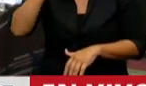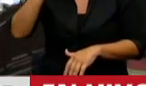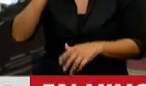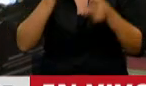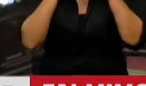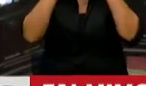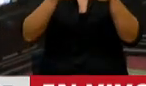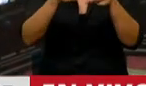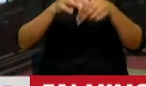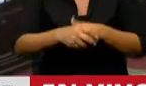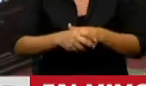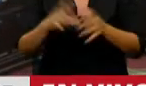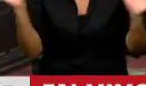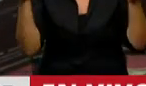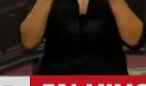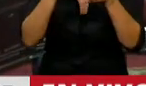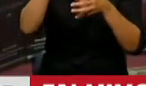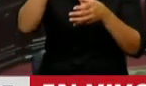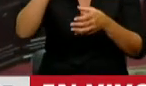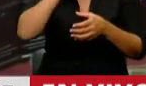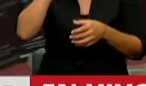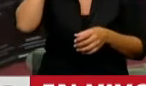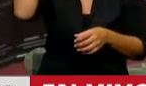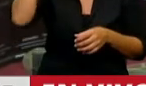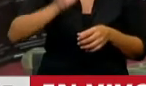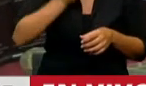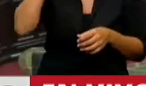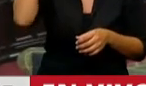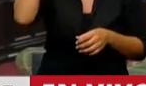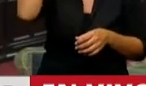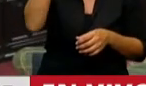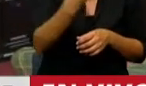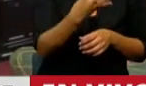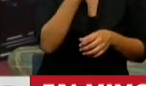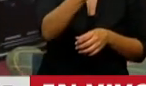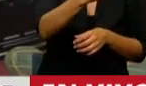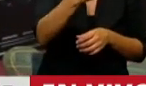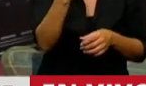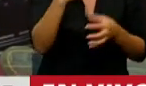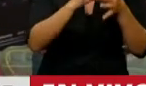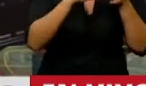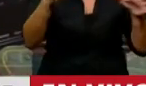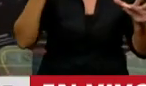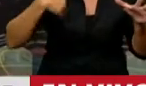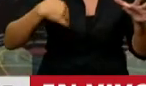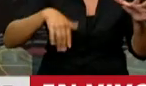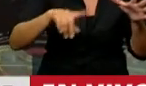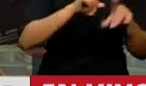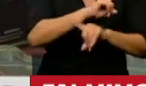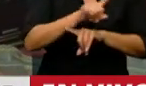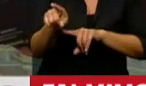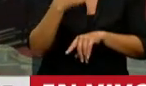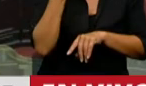grupo de Cartagena, 1984, que la democracia argentina no acepta la trampa en la que el